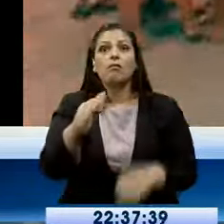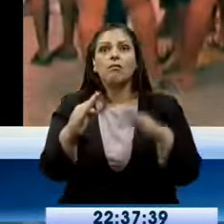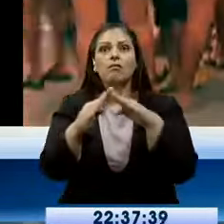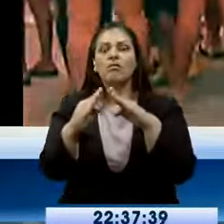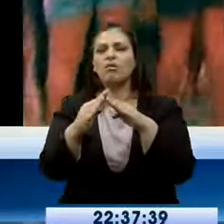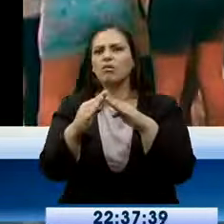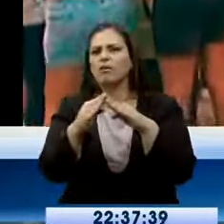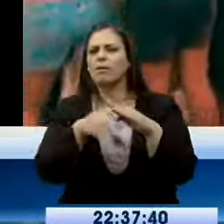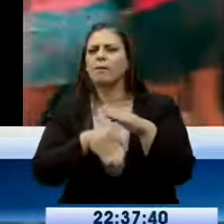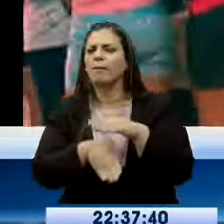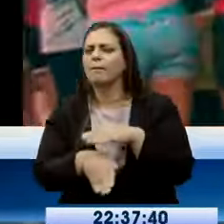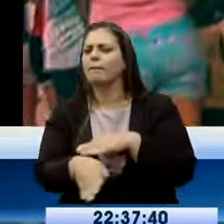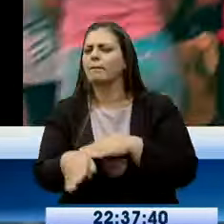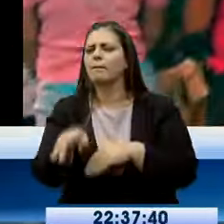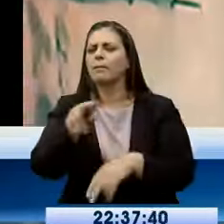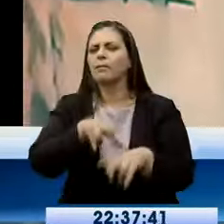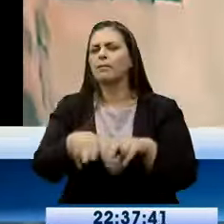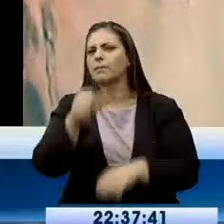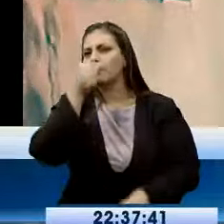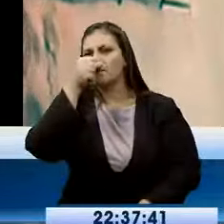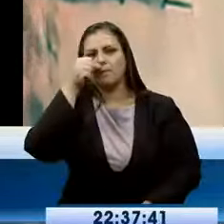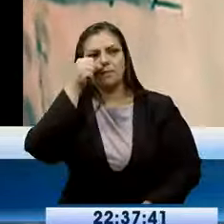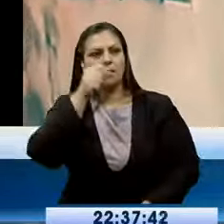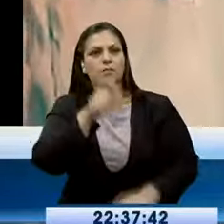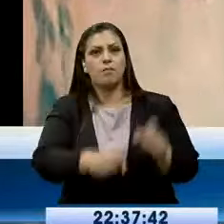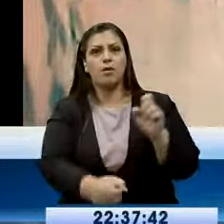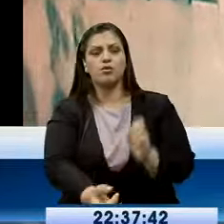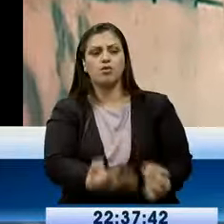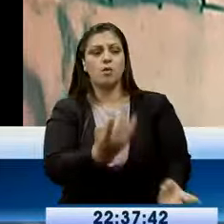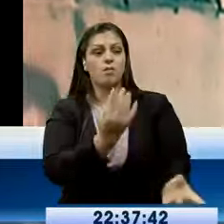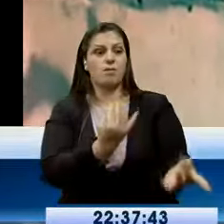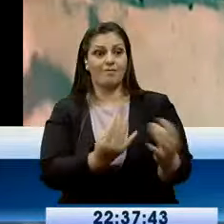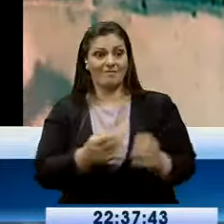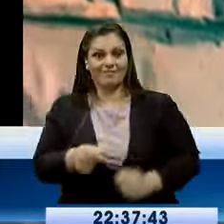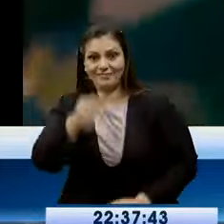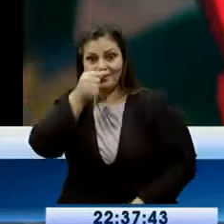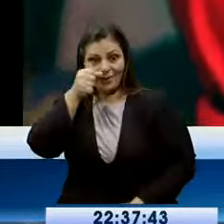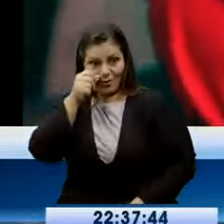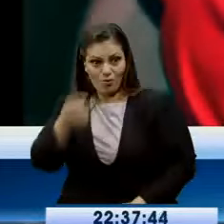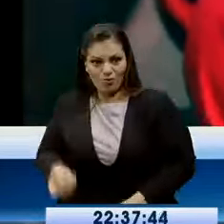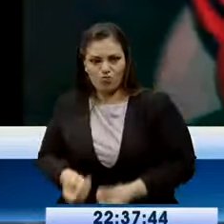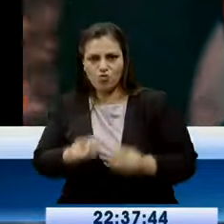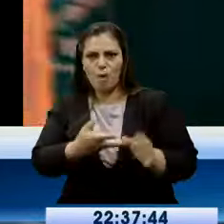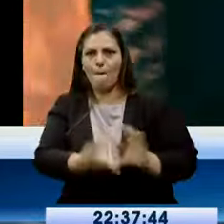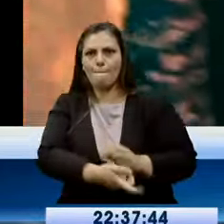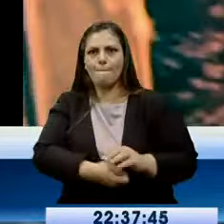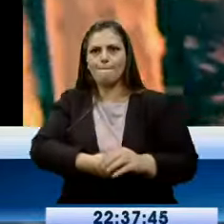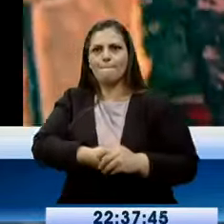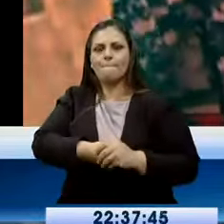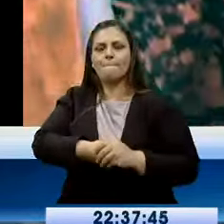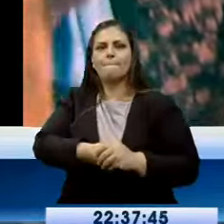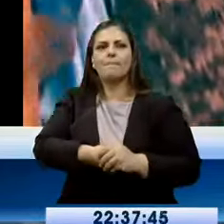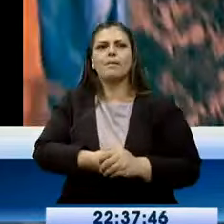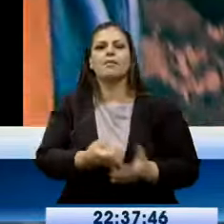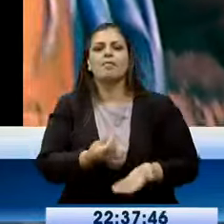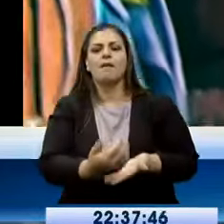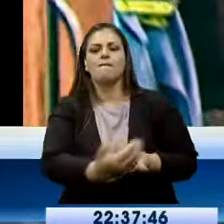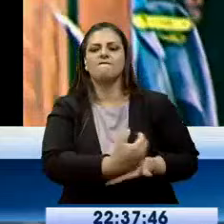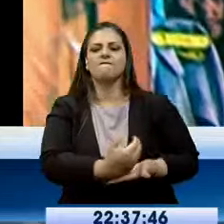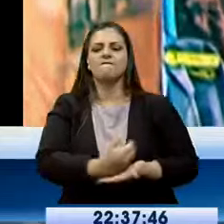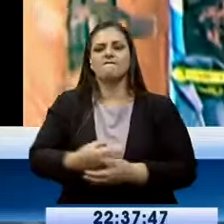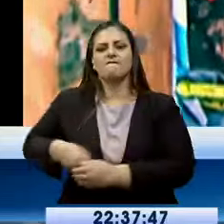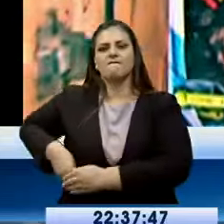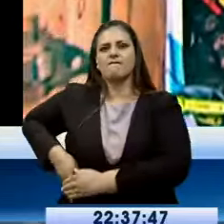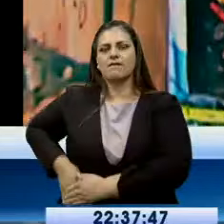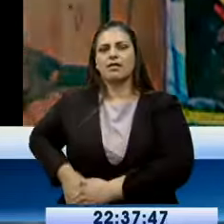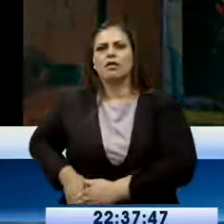función, pues se comercializaba el estupefaciente y algo más. Este domicilio, además de haber encontrado sustancia sujeta a fiscalización,